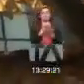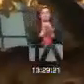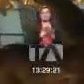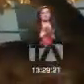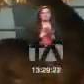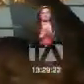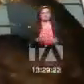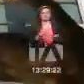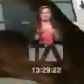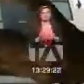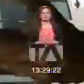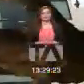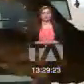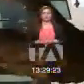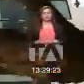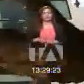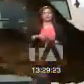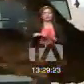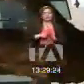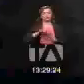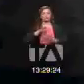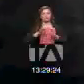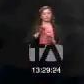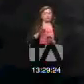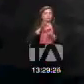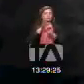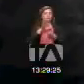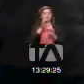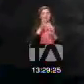podría iniciar la Contraloría General del Estado sería clave para